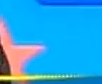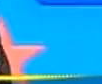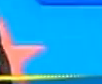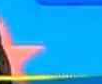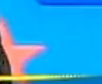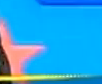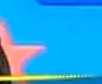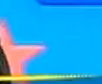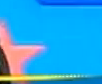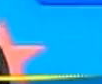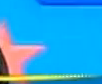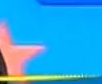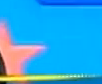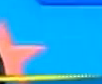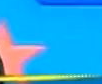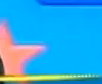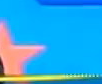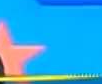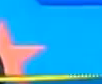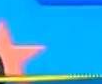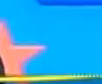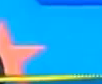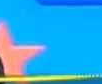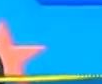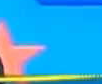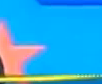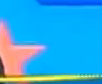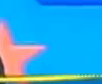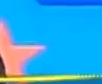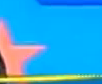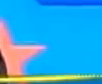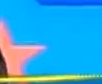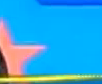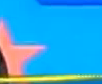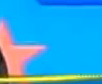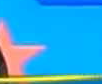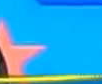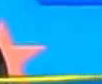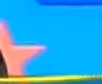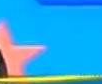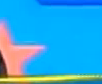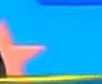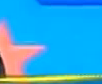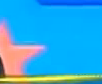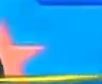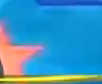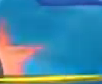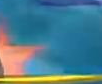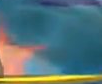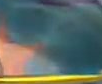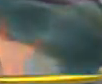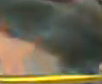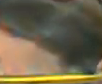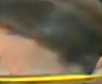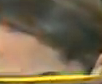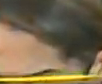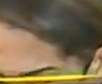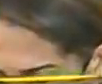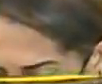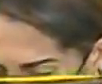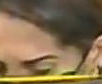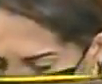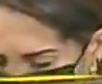Venezuela, desde los circuitos, desde las listas estadales y también desde la lista nacional. En ese sentido,